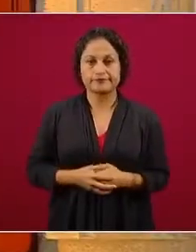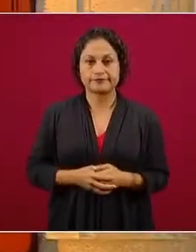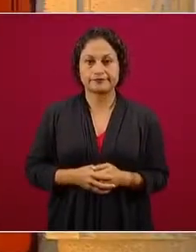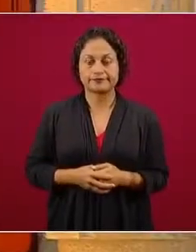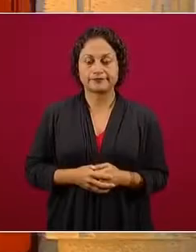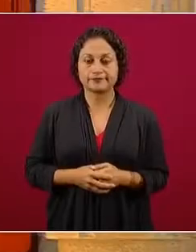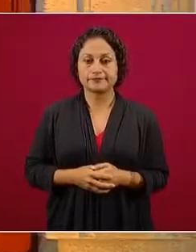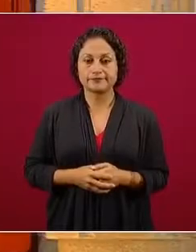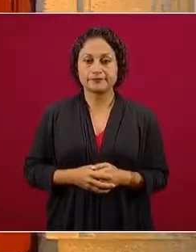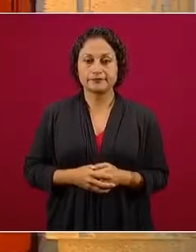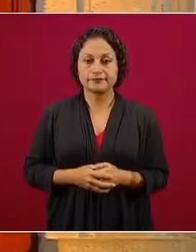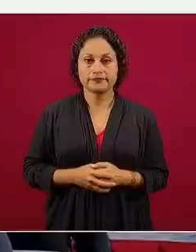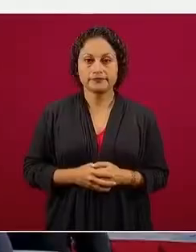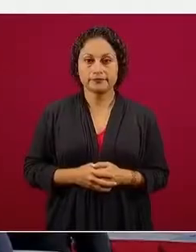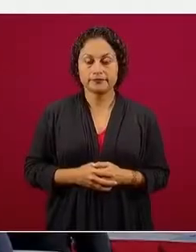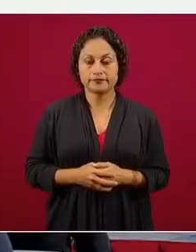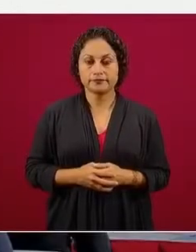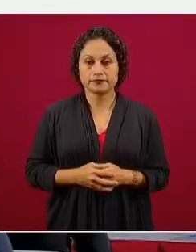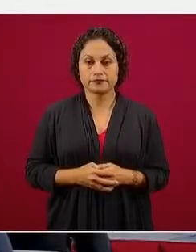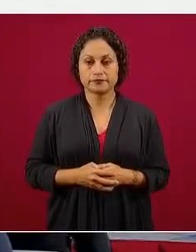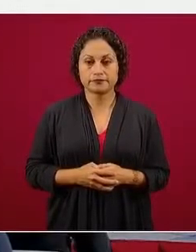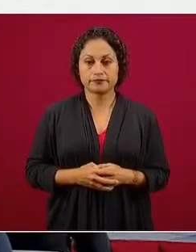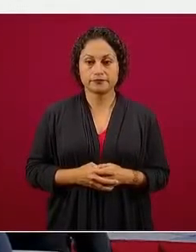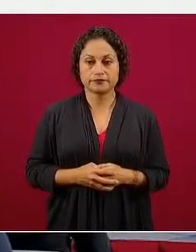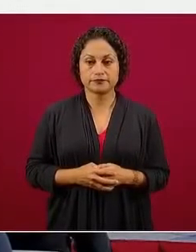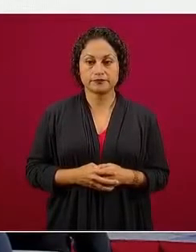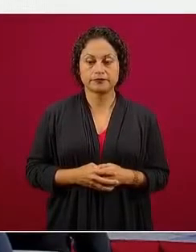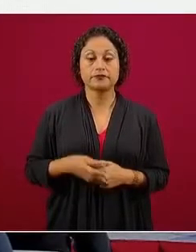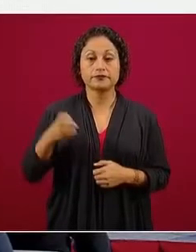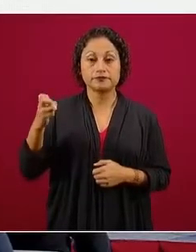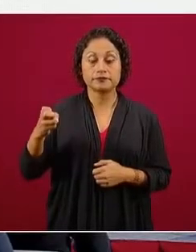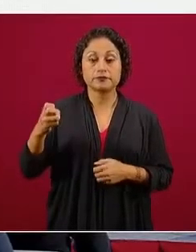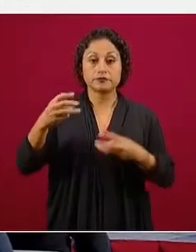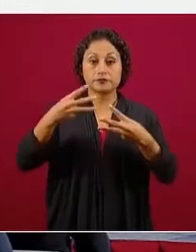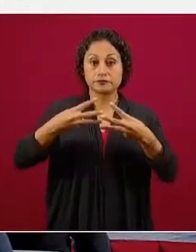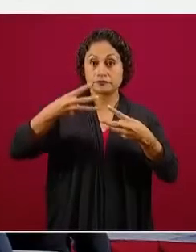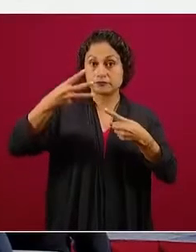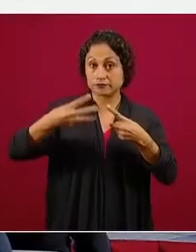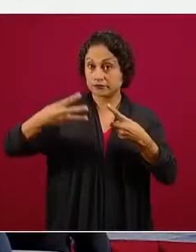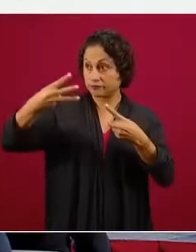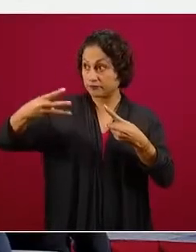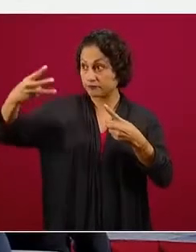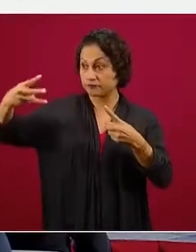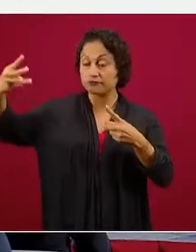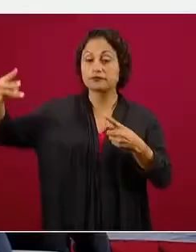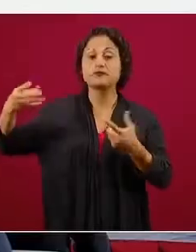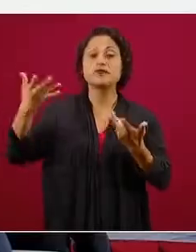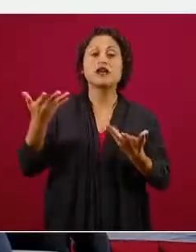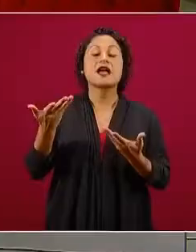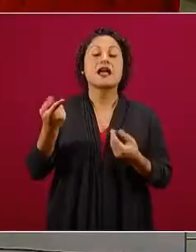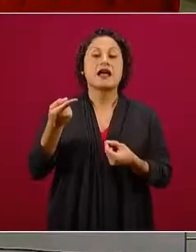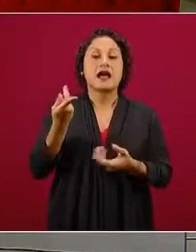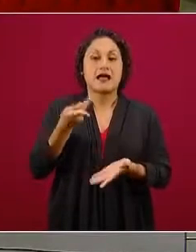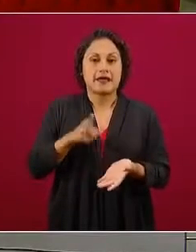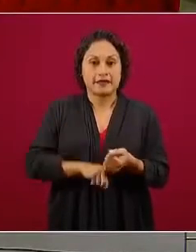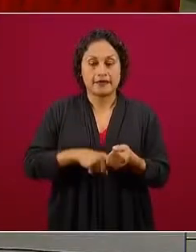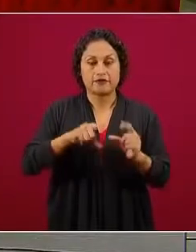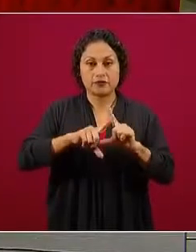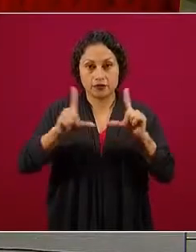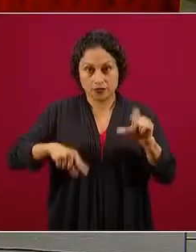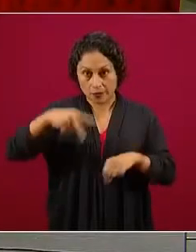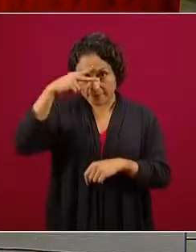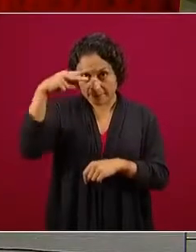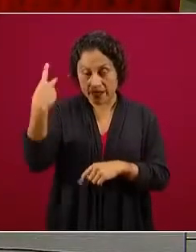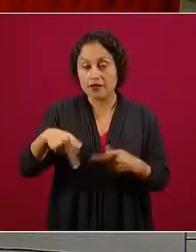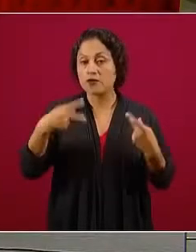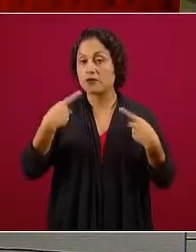en la siguiente diapositiva, que es precisamente la curva epidémica de casos estimados en México. Y aquí es todavía